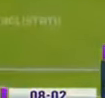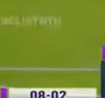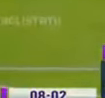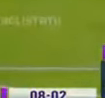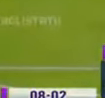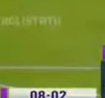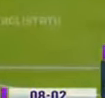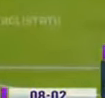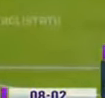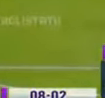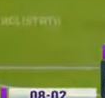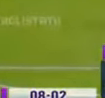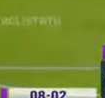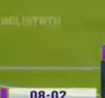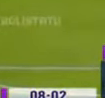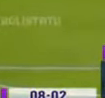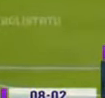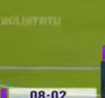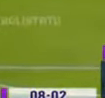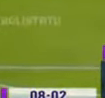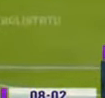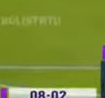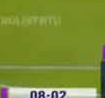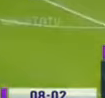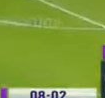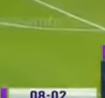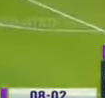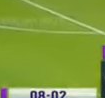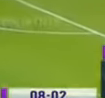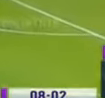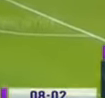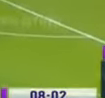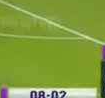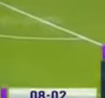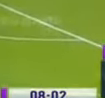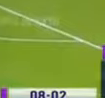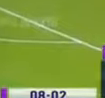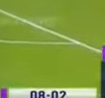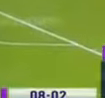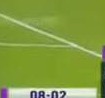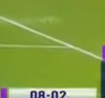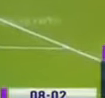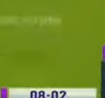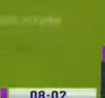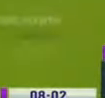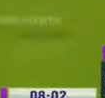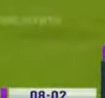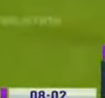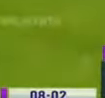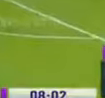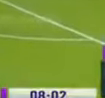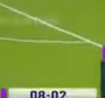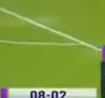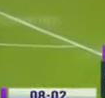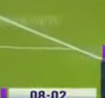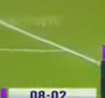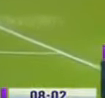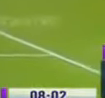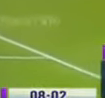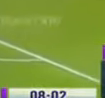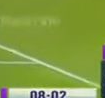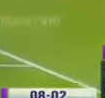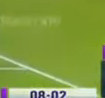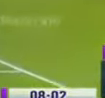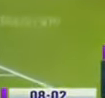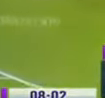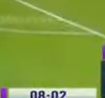cuales, efectivamente, este es el penal que Salaverry lo falla, y este es el penal que el boliviano